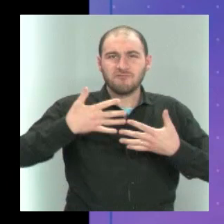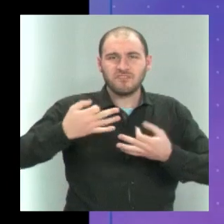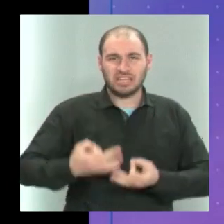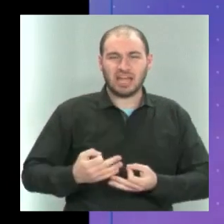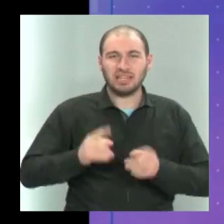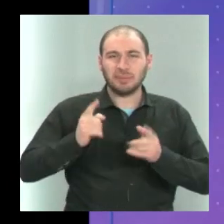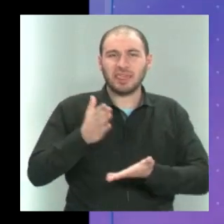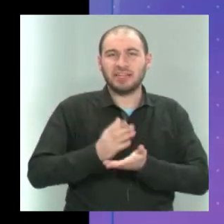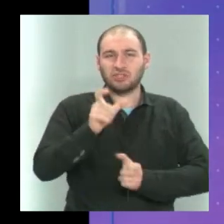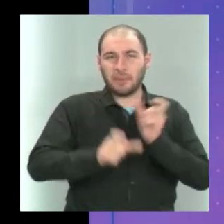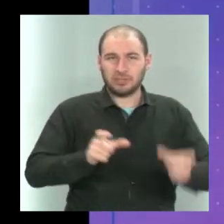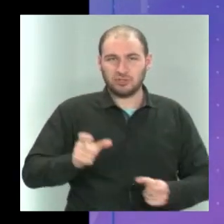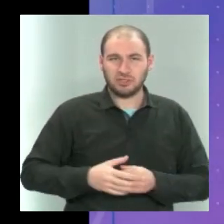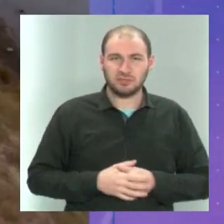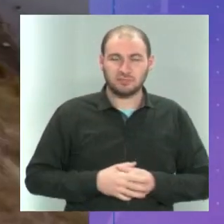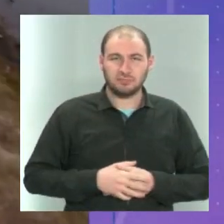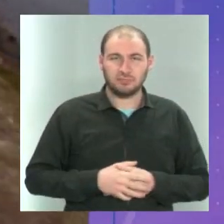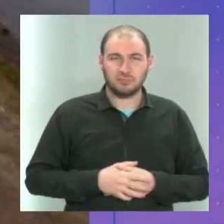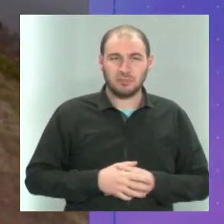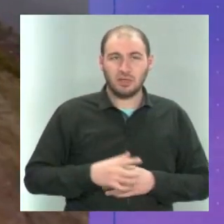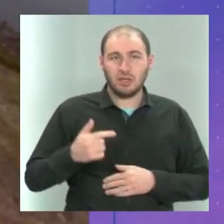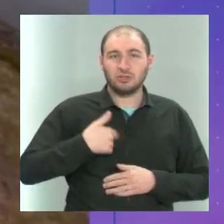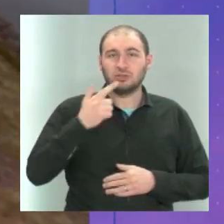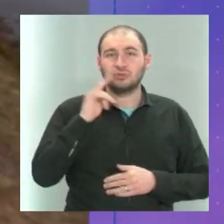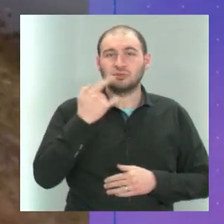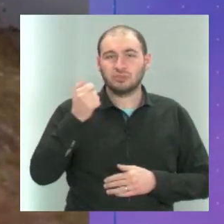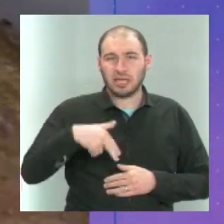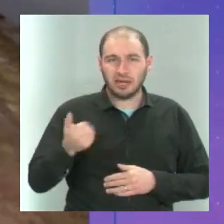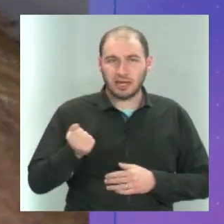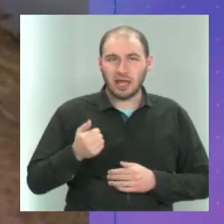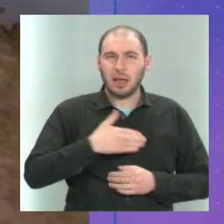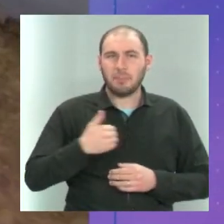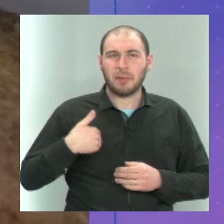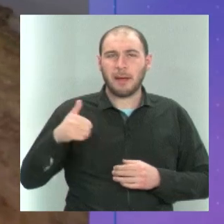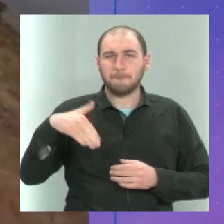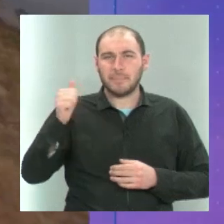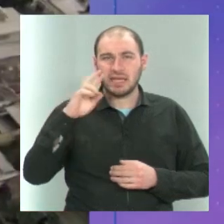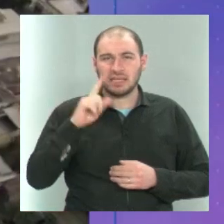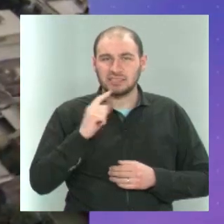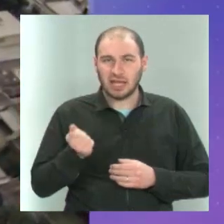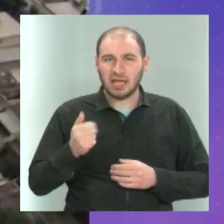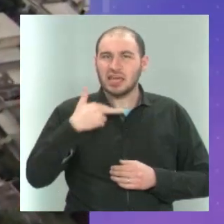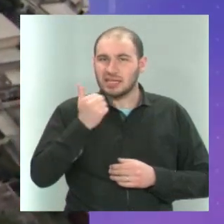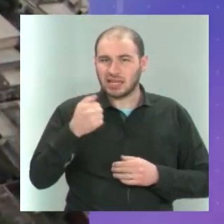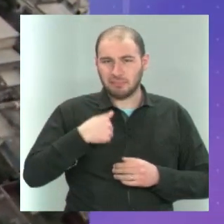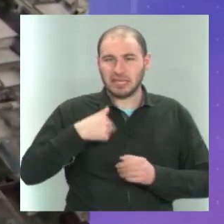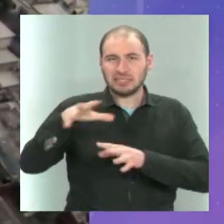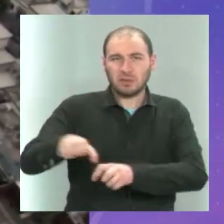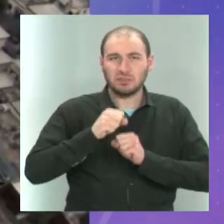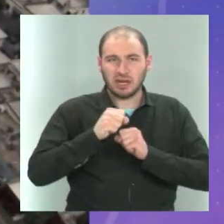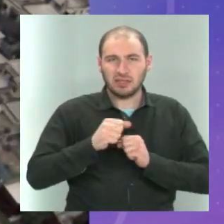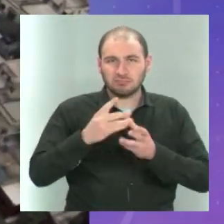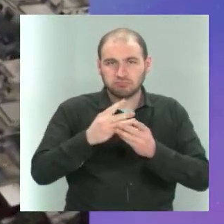bienestar y los derechos humanos de las personas. Yo soy Susana Trimarco, mamá de Marita Verón. Mi hija fue